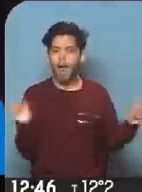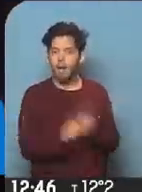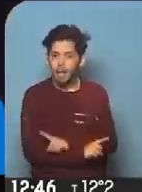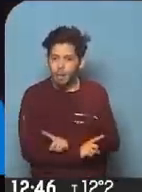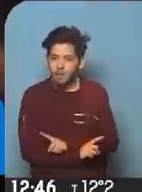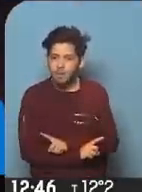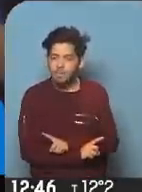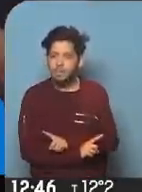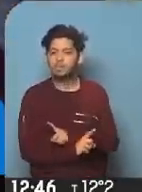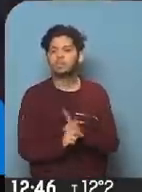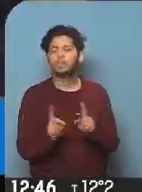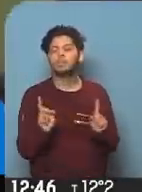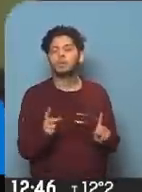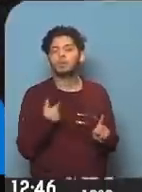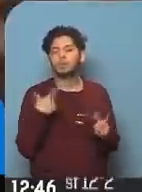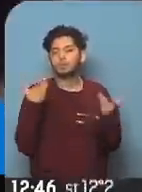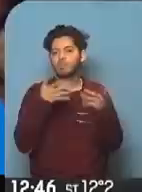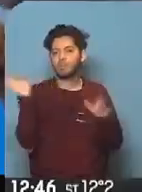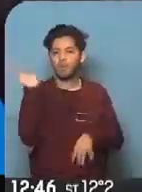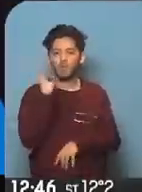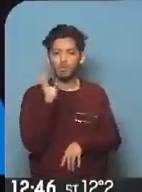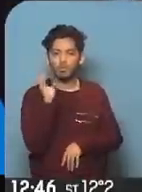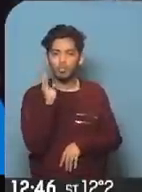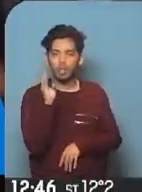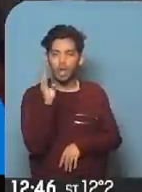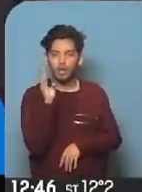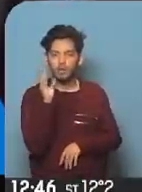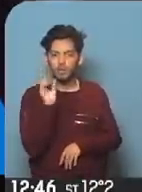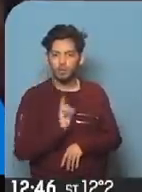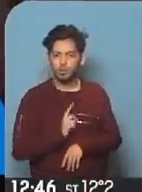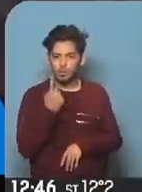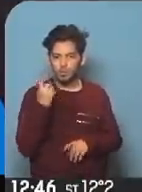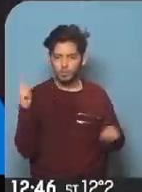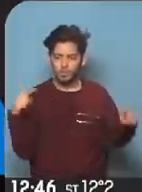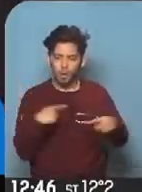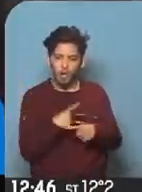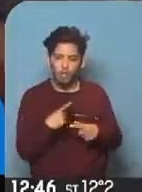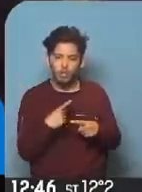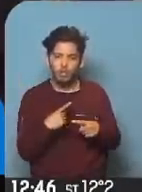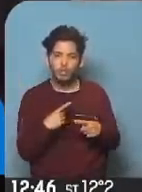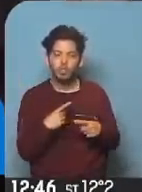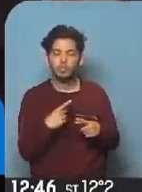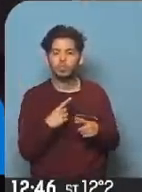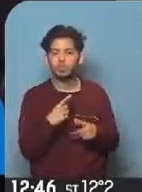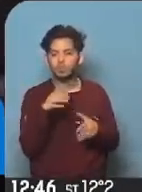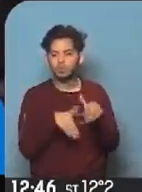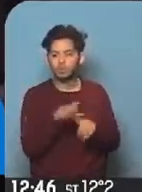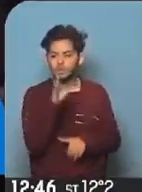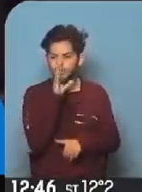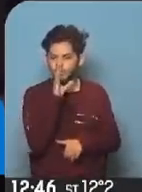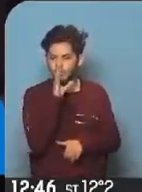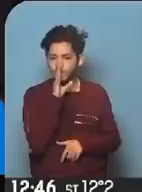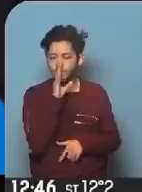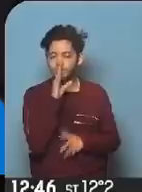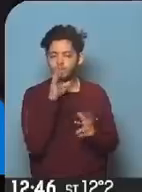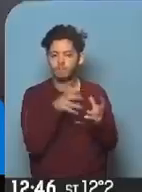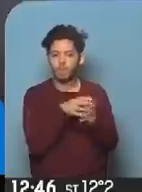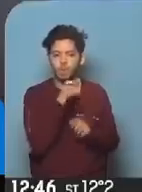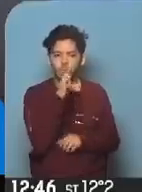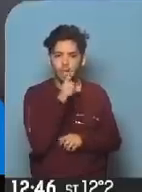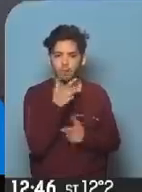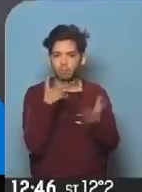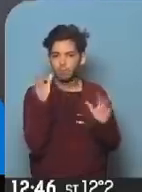que se expone es el orgullo a Bolsonaro. Entonces hay por el contrario un voto muy silencioso a favor del PT, no se